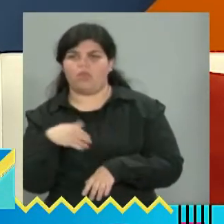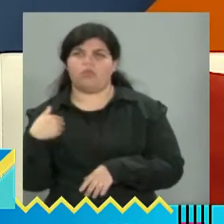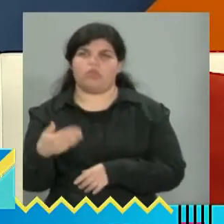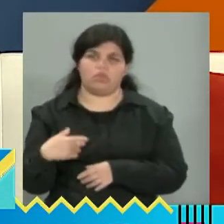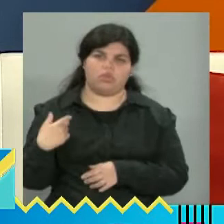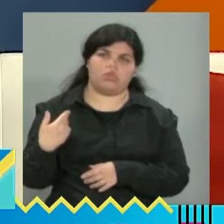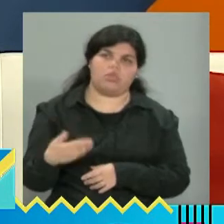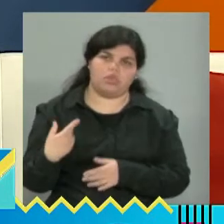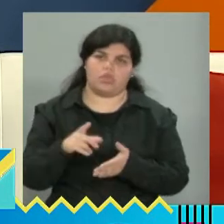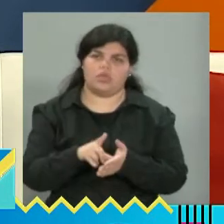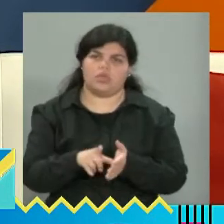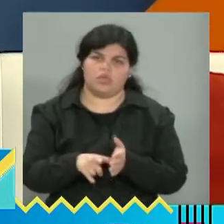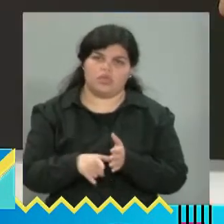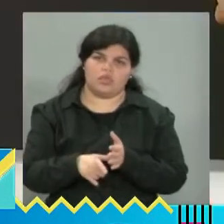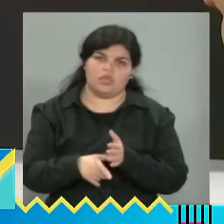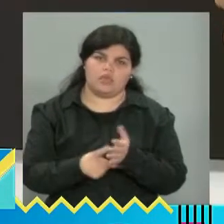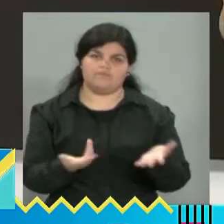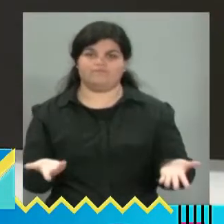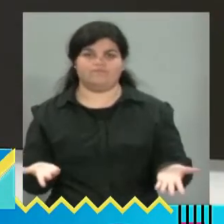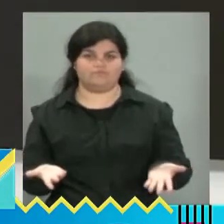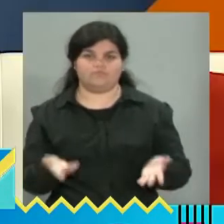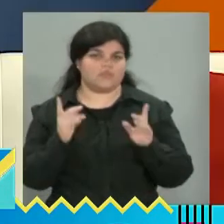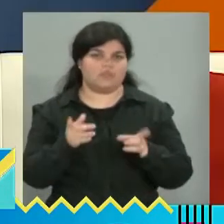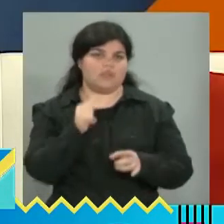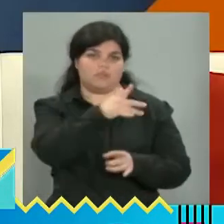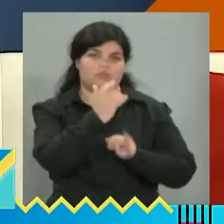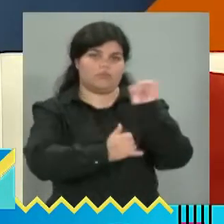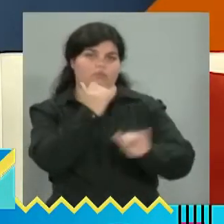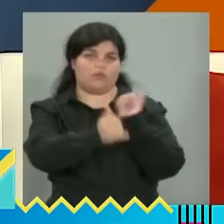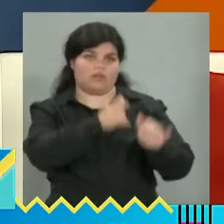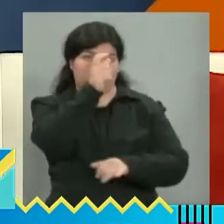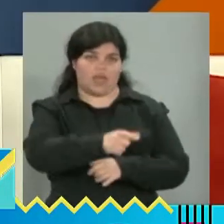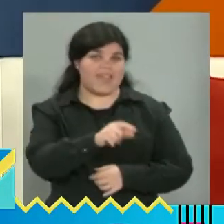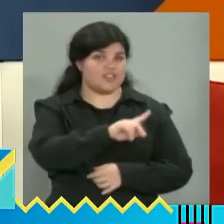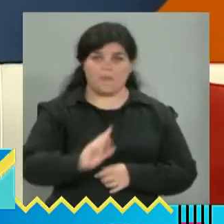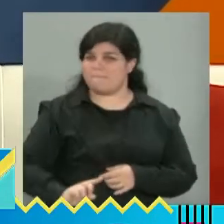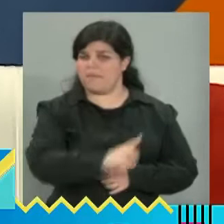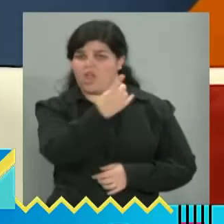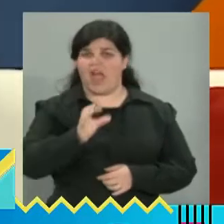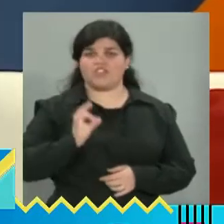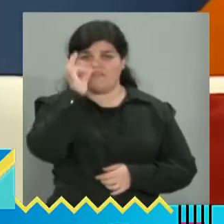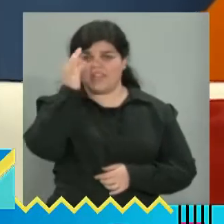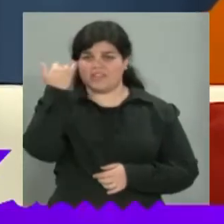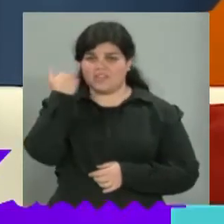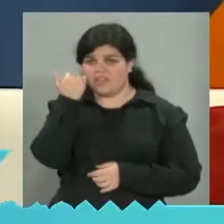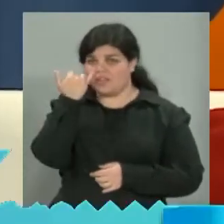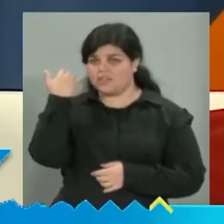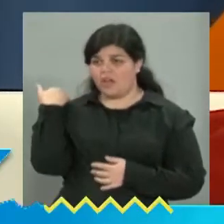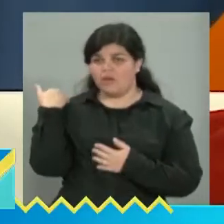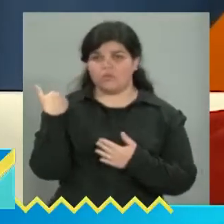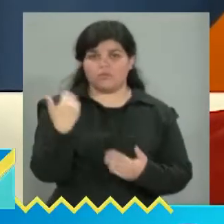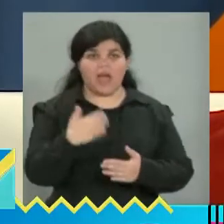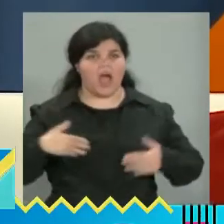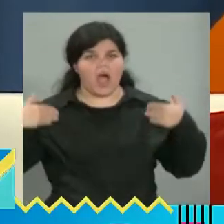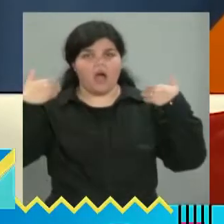Y si sucede, sucede en lugares muy específicos, como le decía la doctora. Son pioneros, hace 20 años, avanzados, digamos, un lugar que tiene